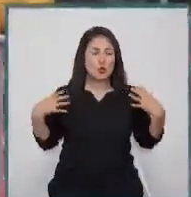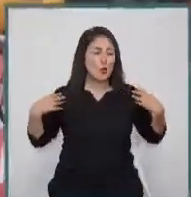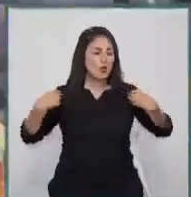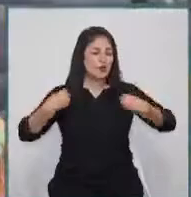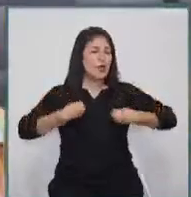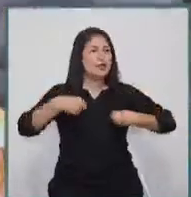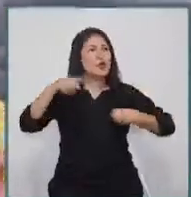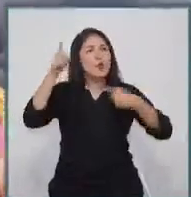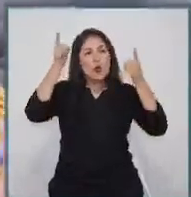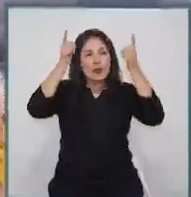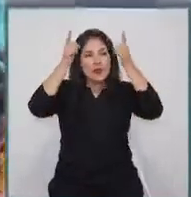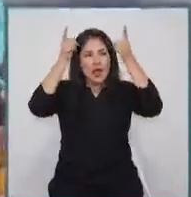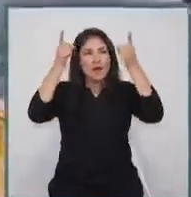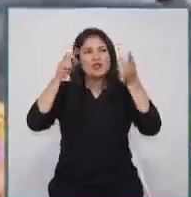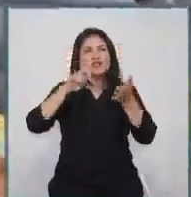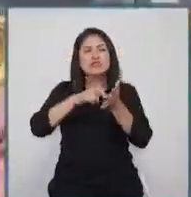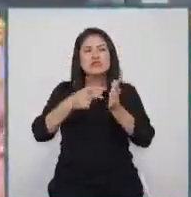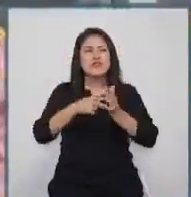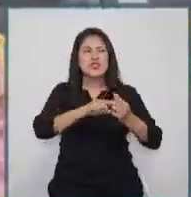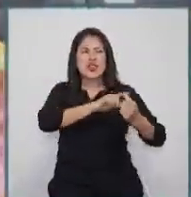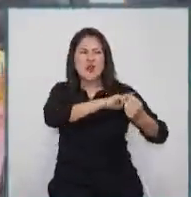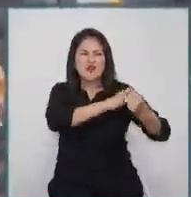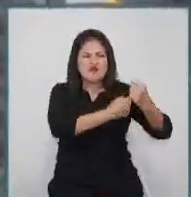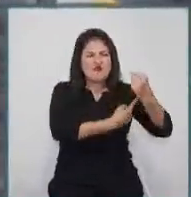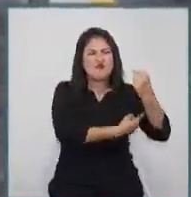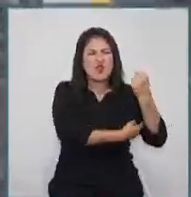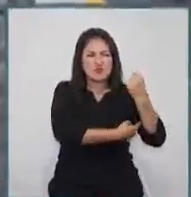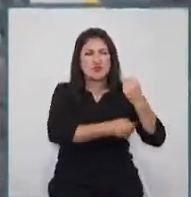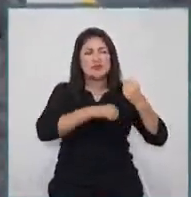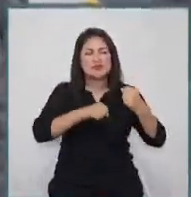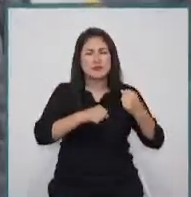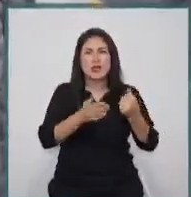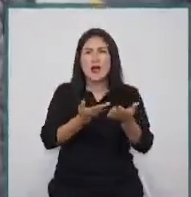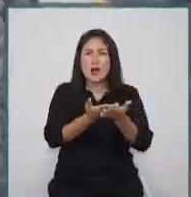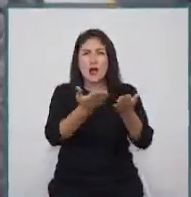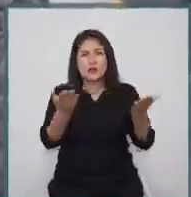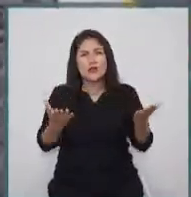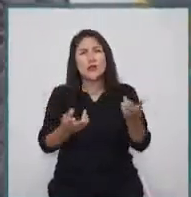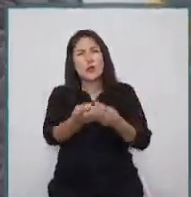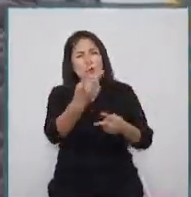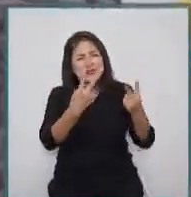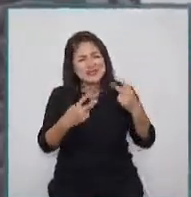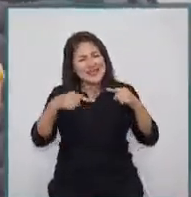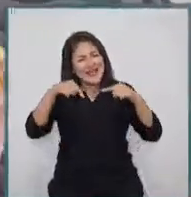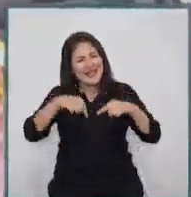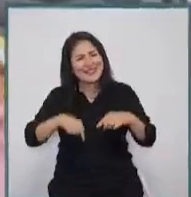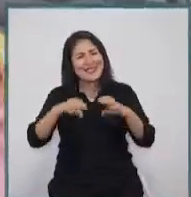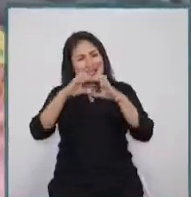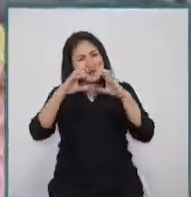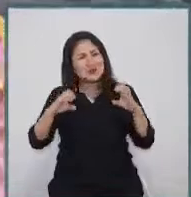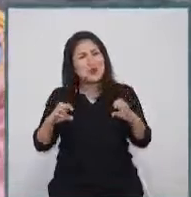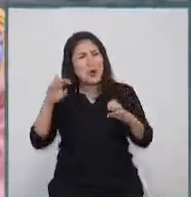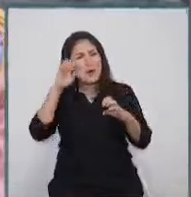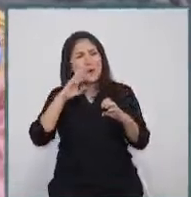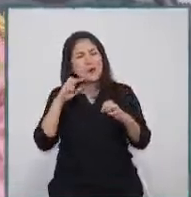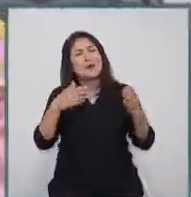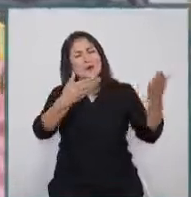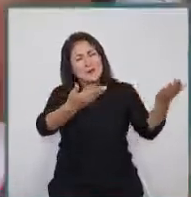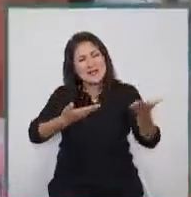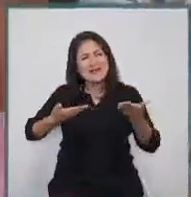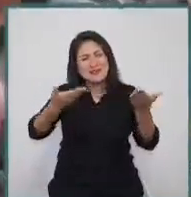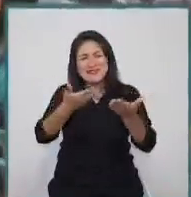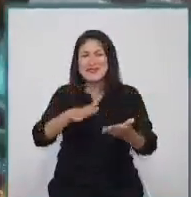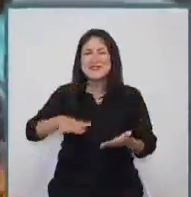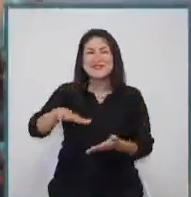Me estoy confundiendo. Es un traje de una diableza, representa la fortaleza. Y les agradecemos a todos que estén visitando nuestra hermosa ciudad de